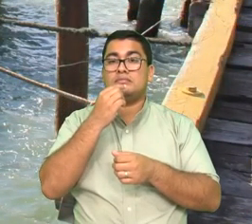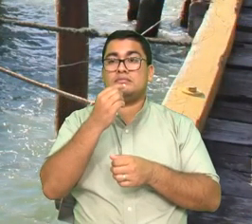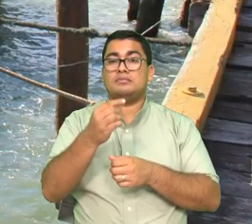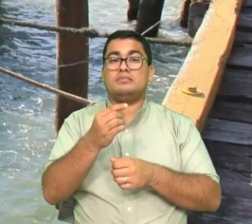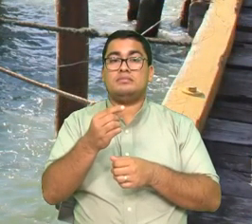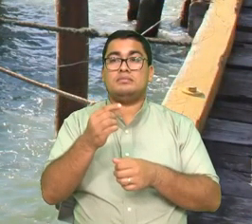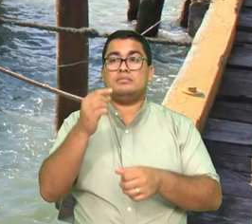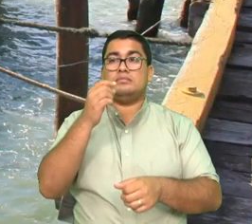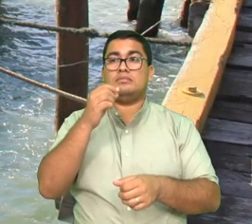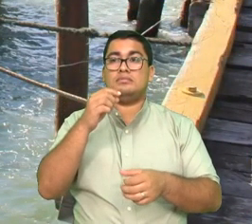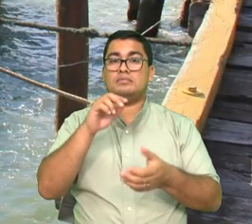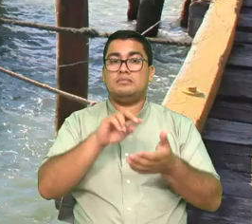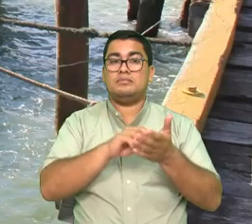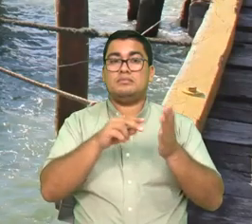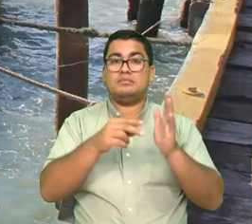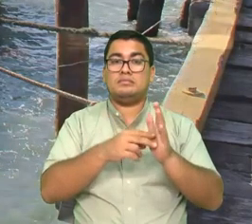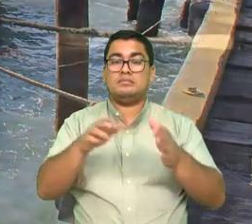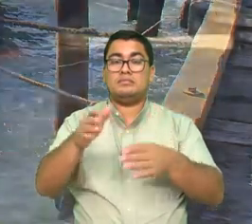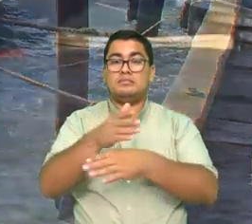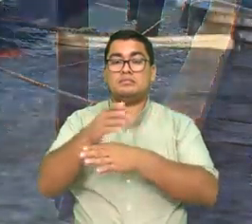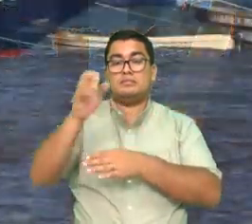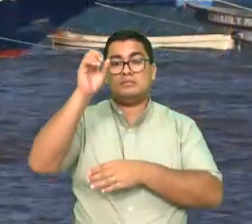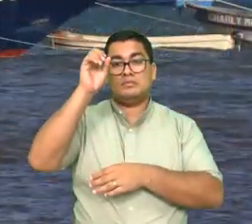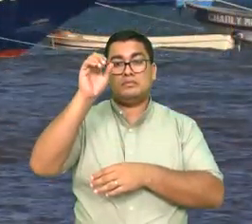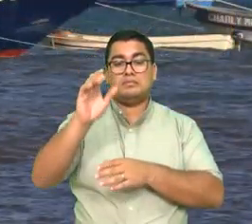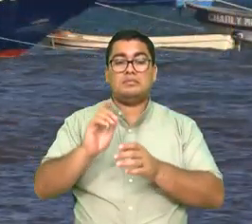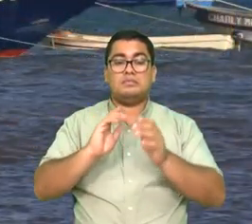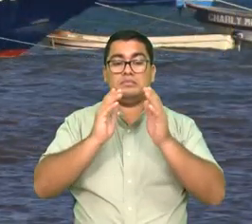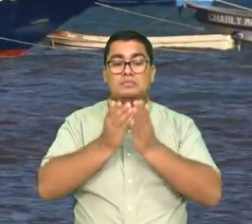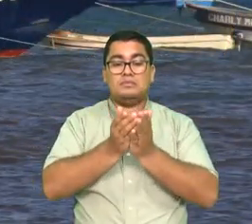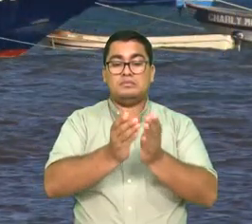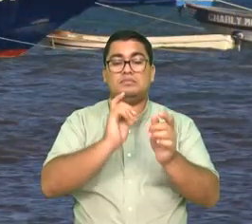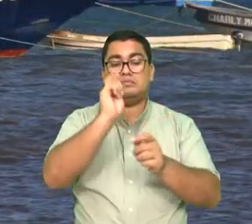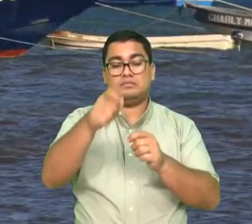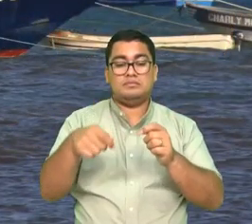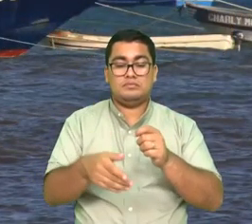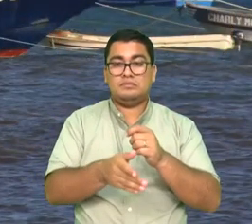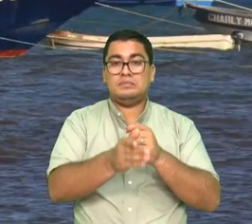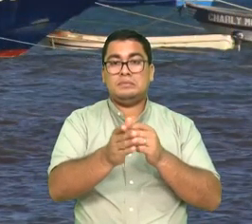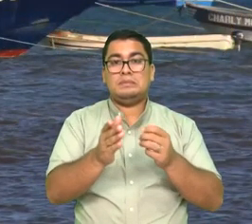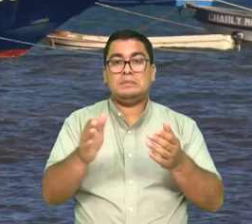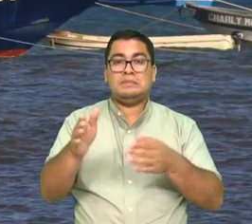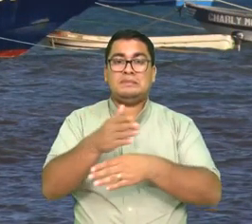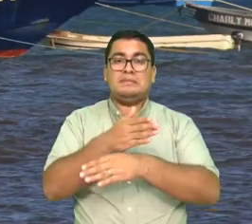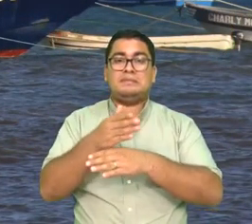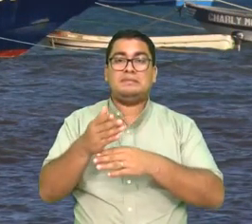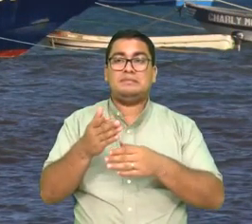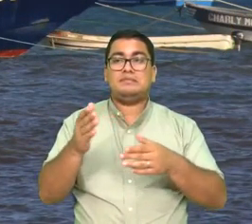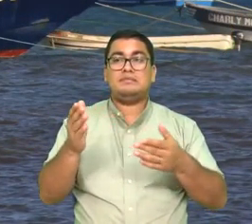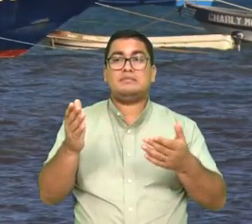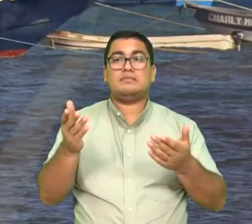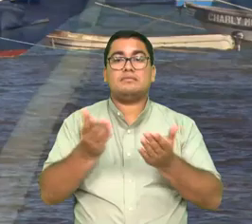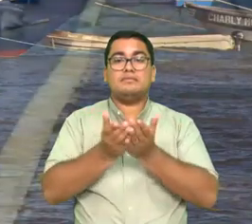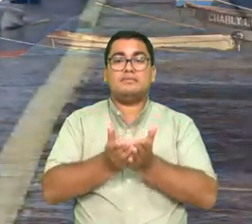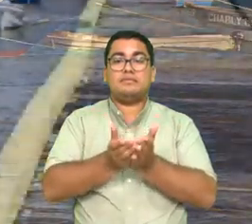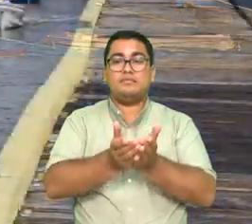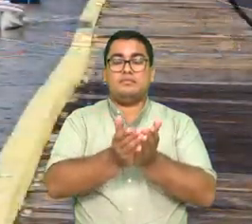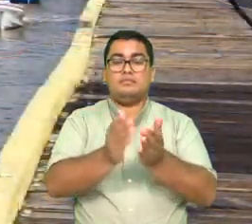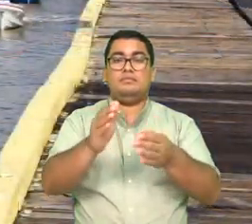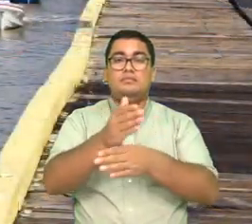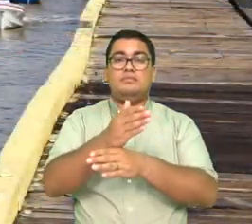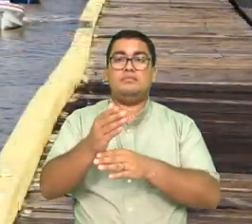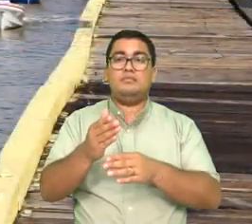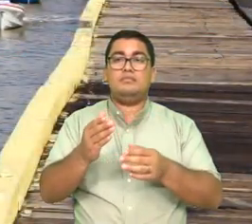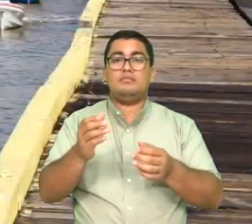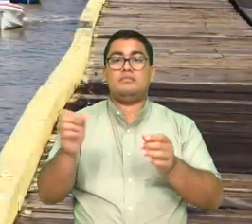de los arpes de las embarcaciones de turismo, pesca artesanal, cabotaje, recreativas y otras flotas menores en el puerto de San